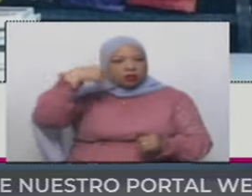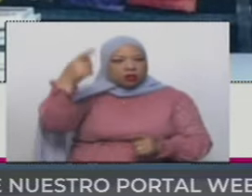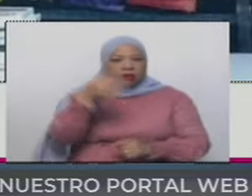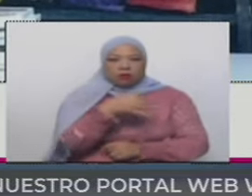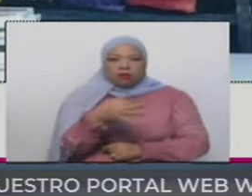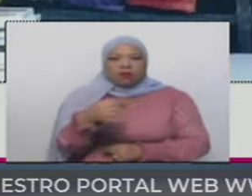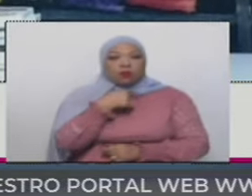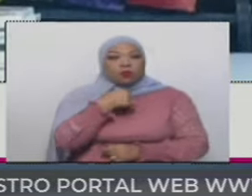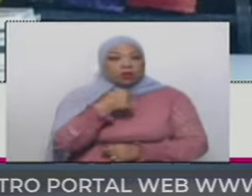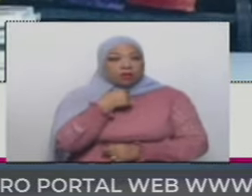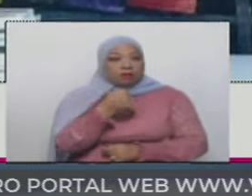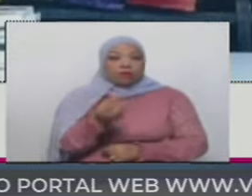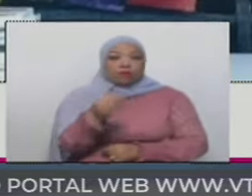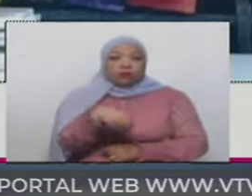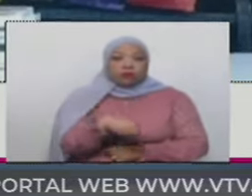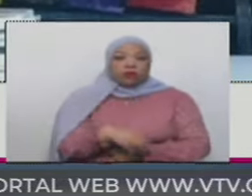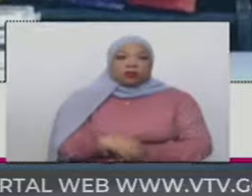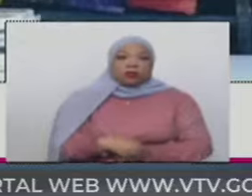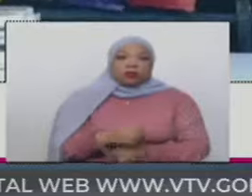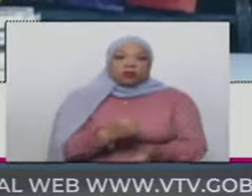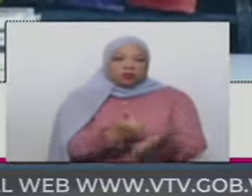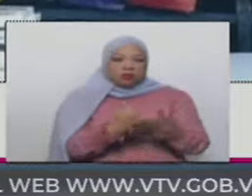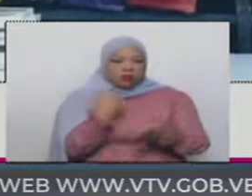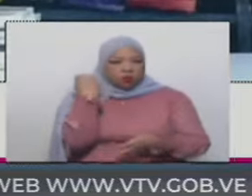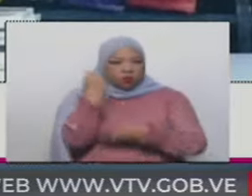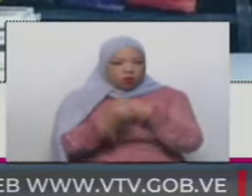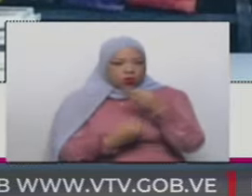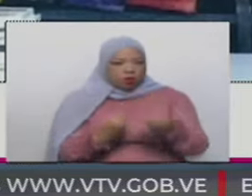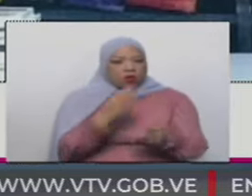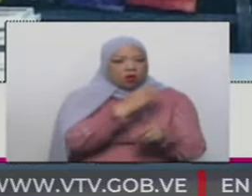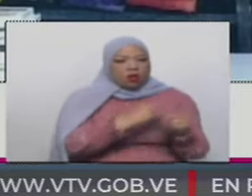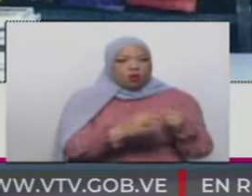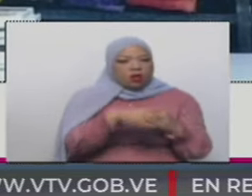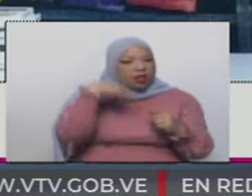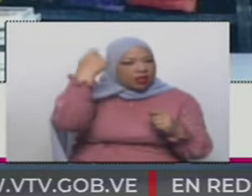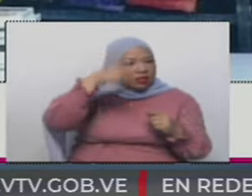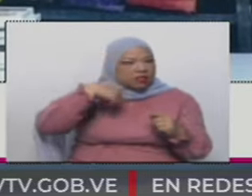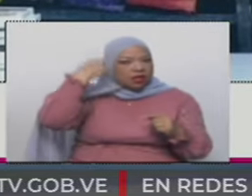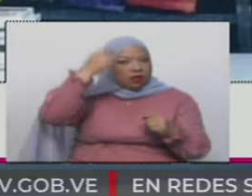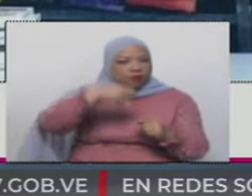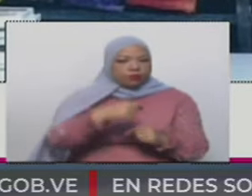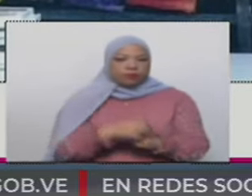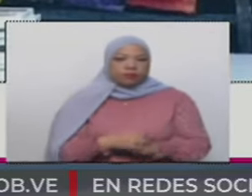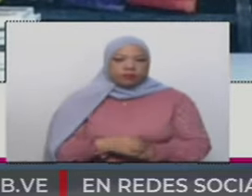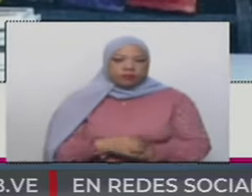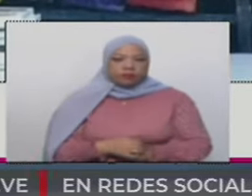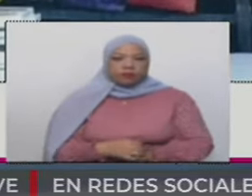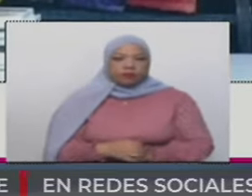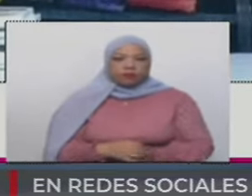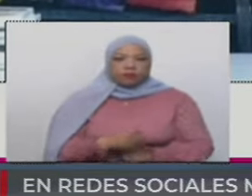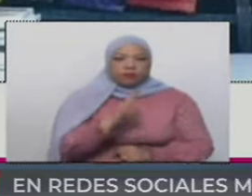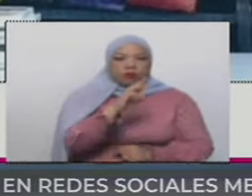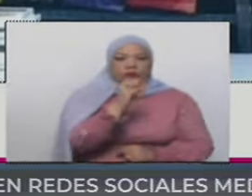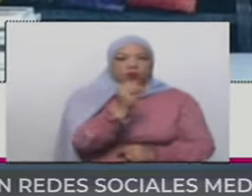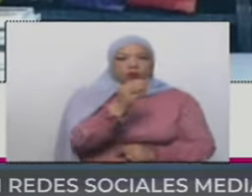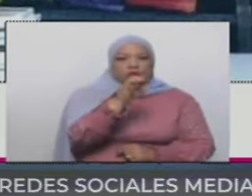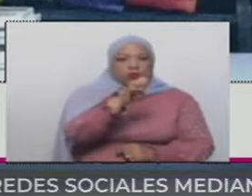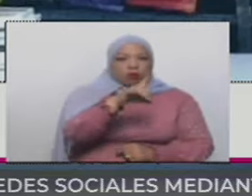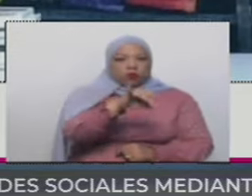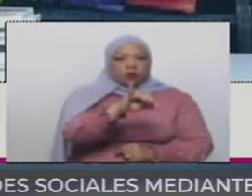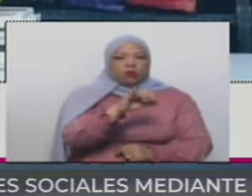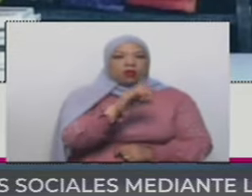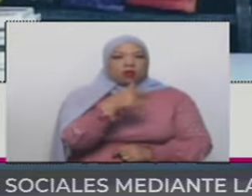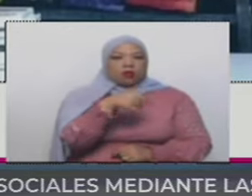imperdible. Ayudó a crear en Venezuela la cultura cinematográfica. El gran Rodolfo Izaguirre, padre de